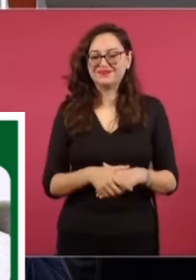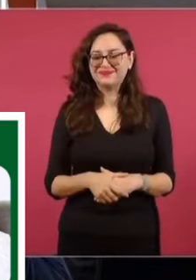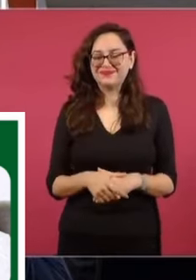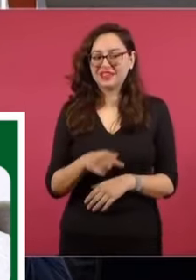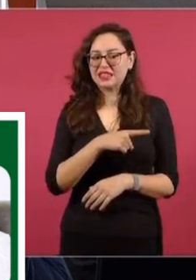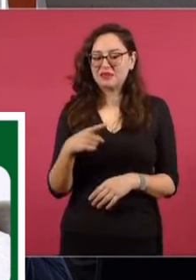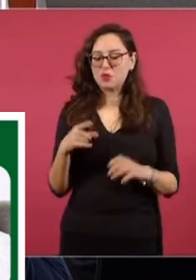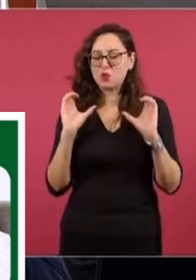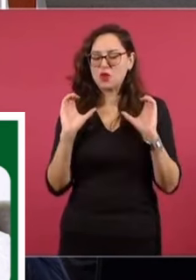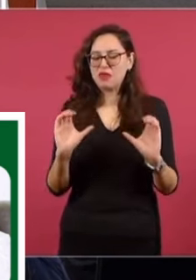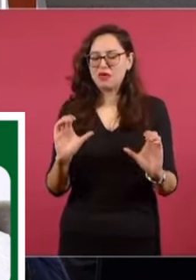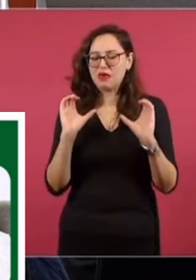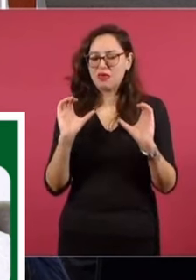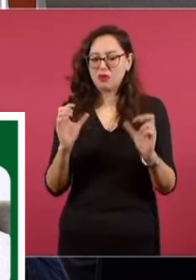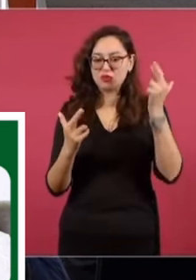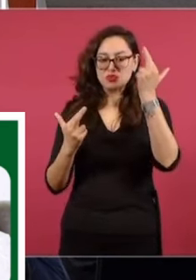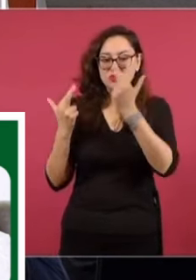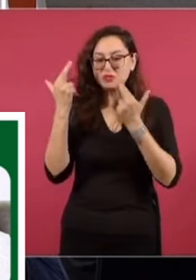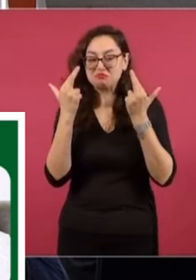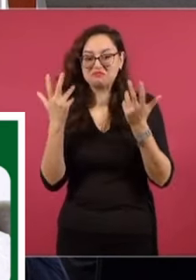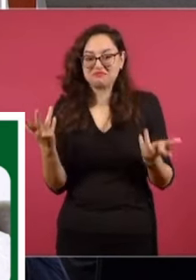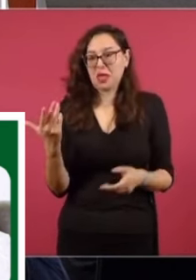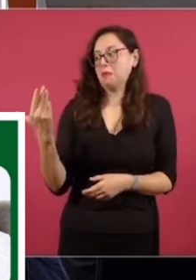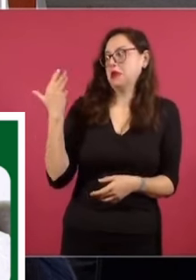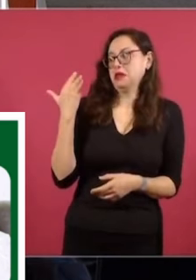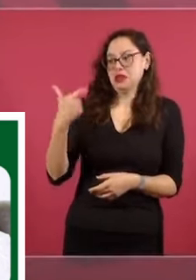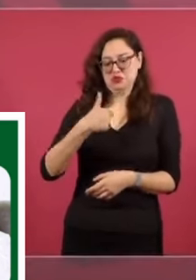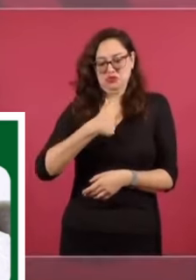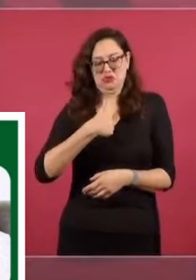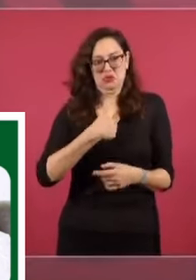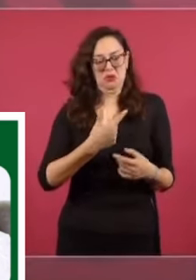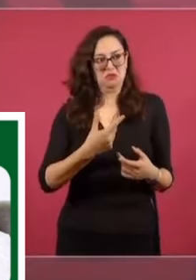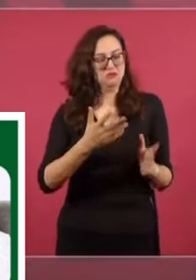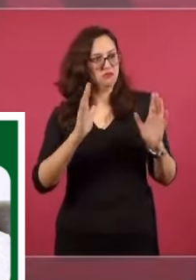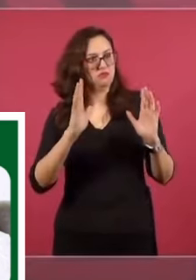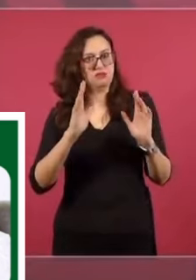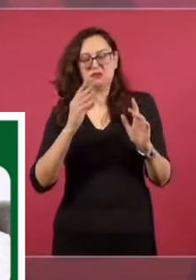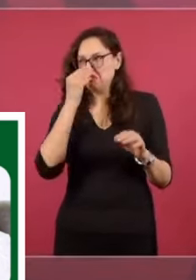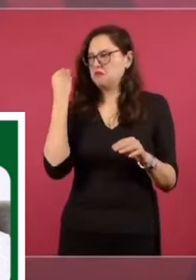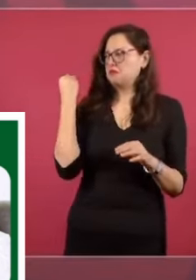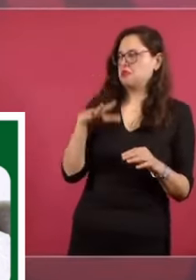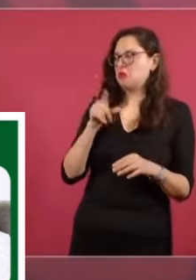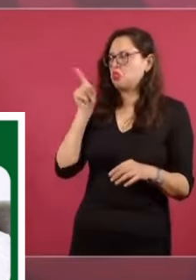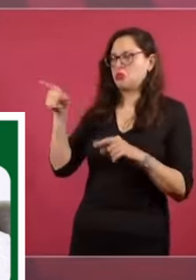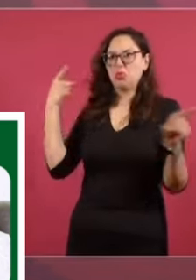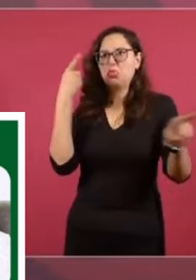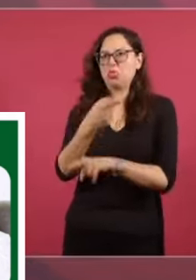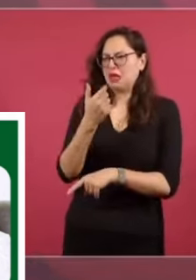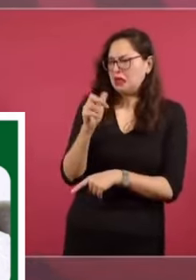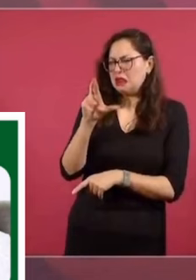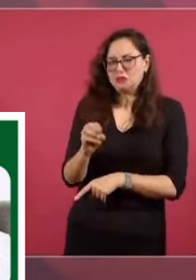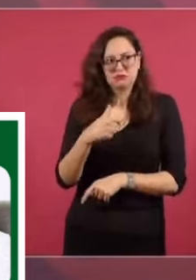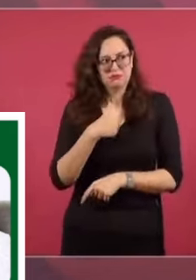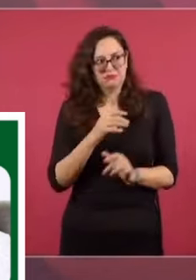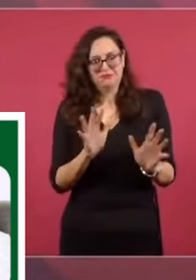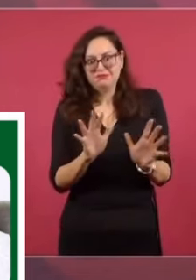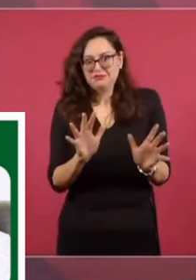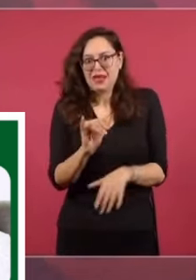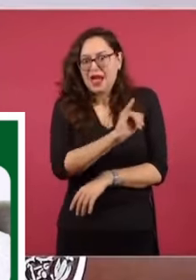eso con mucho cuidado. Yo fui acusado de eso y nunca le he faltado el respeto a